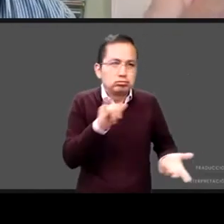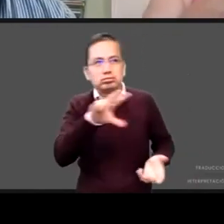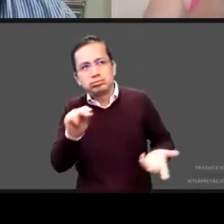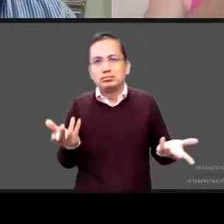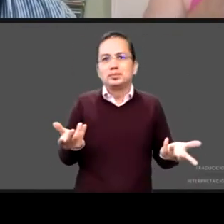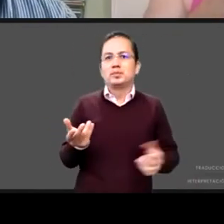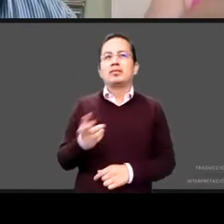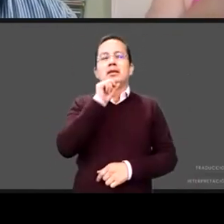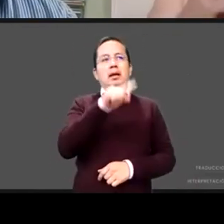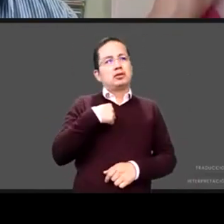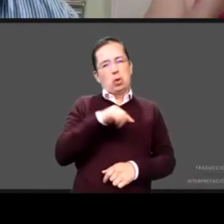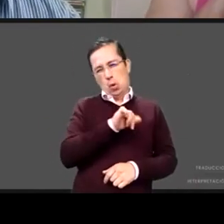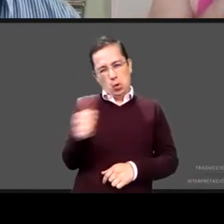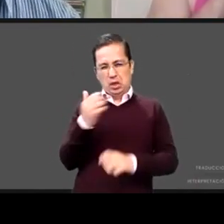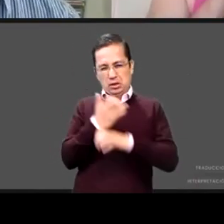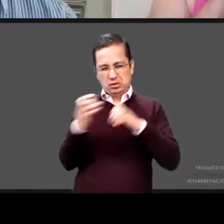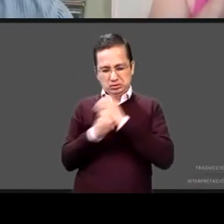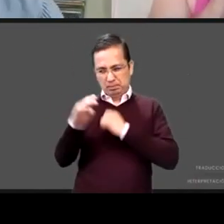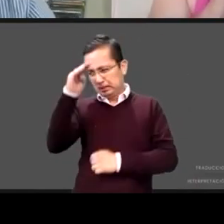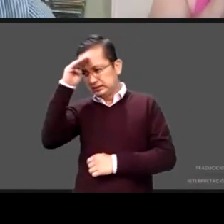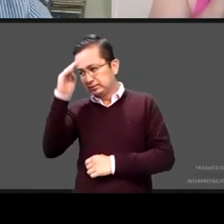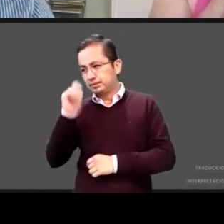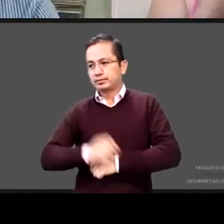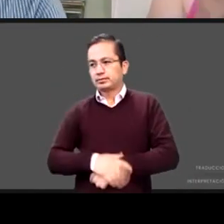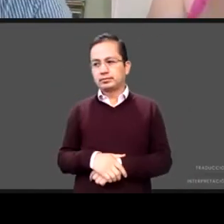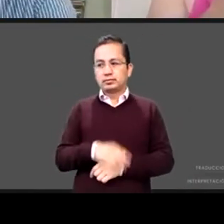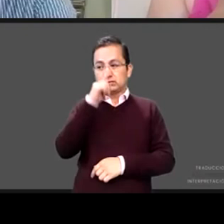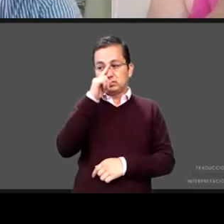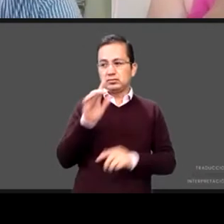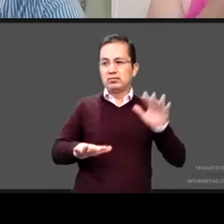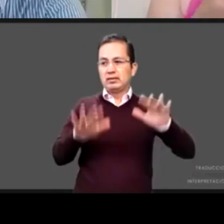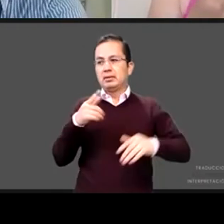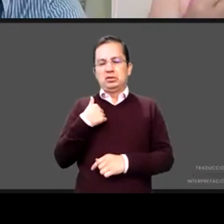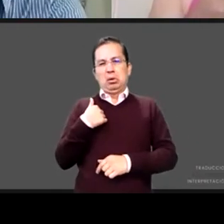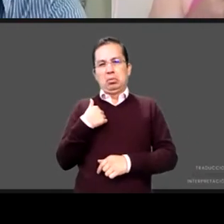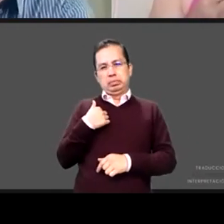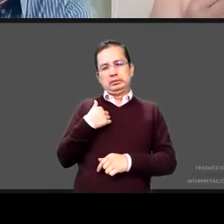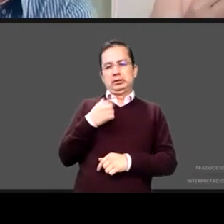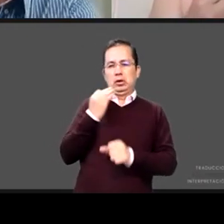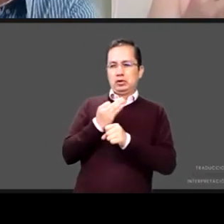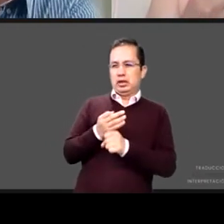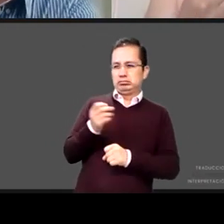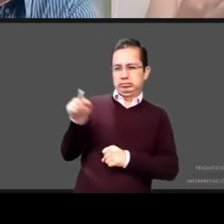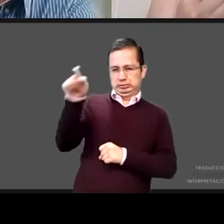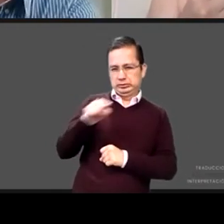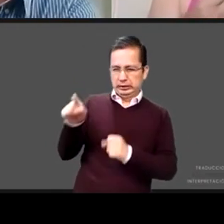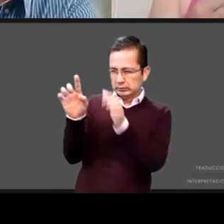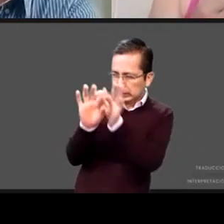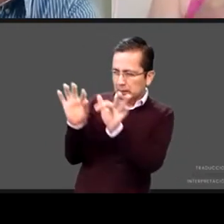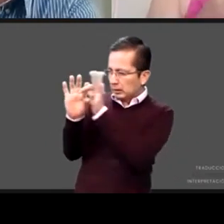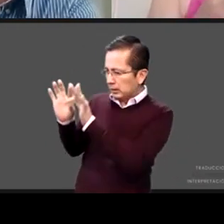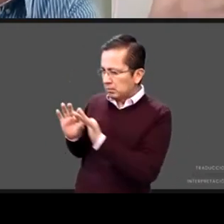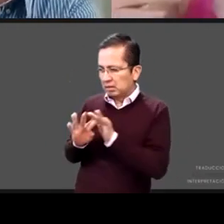Otra cosa que me surge cuando reflexiono con lo que acaban ustedes de hacer favor de comentarnos, este